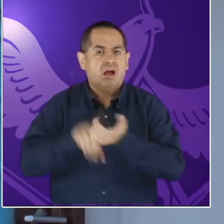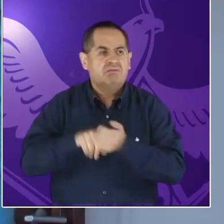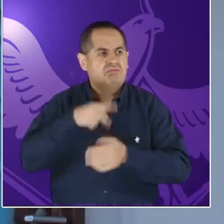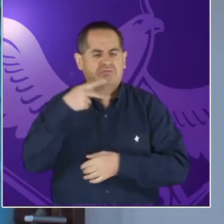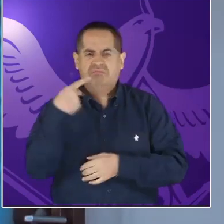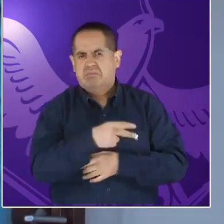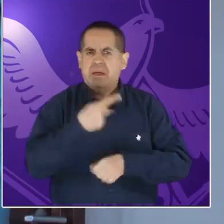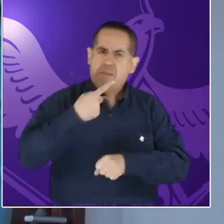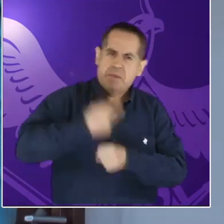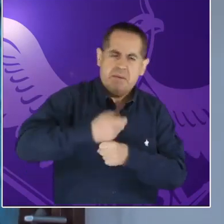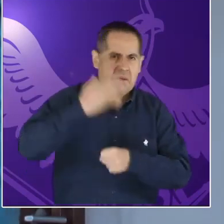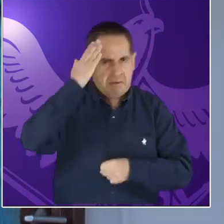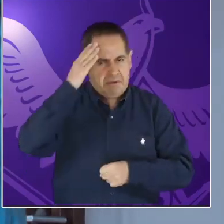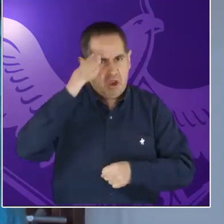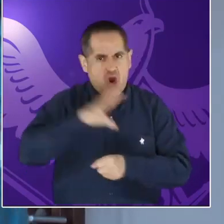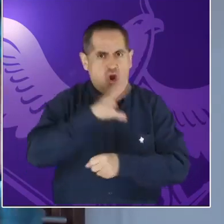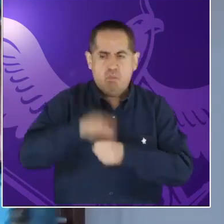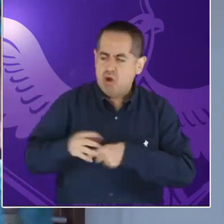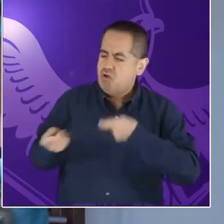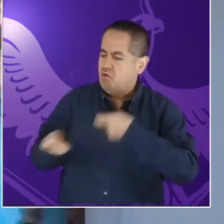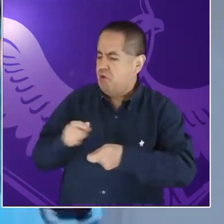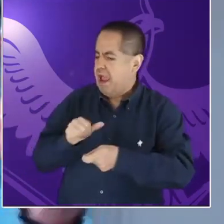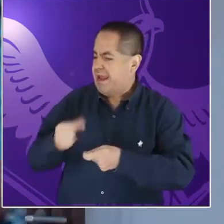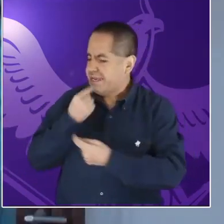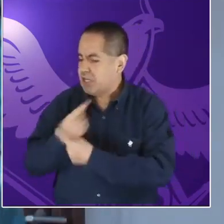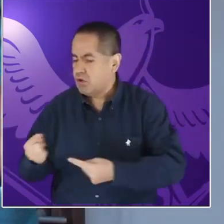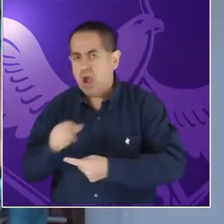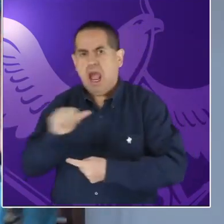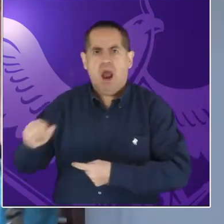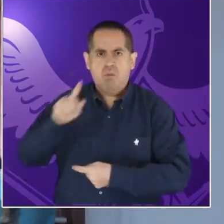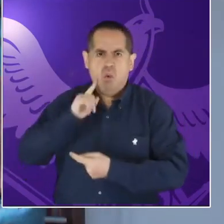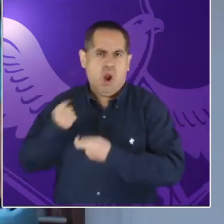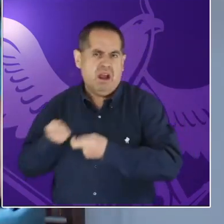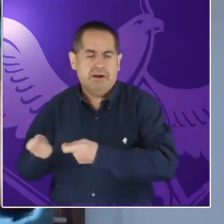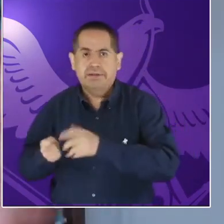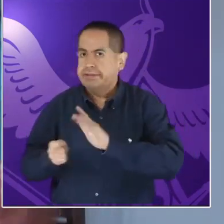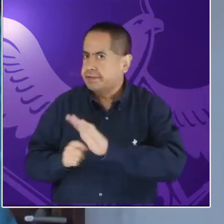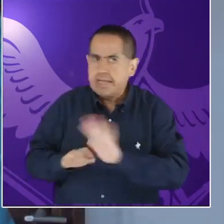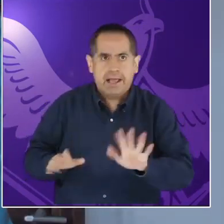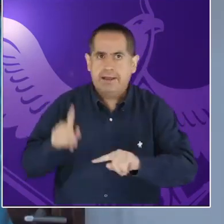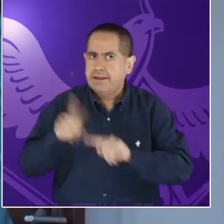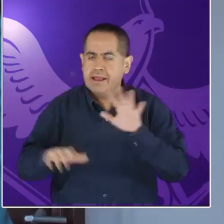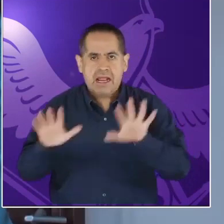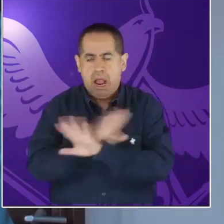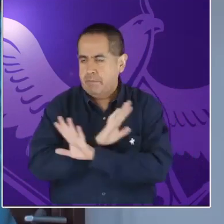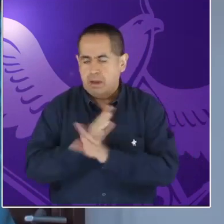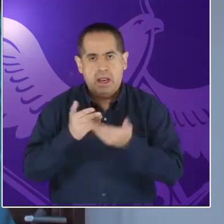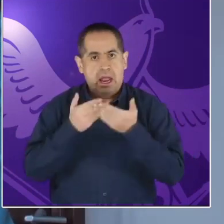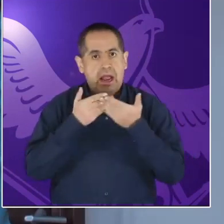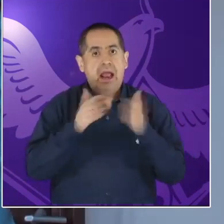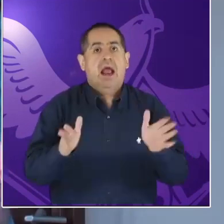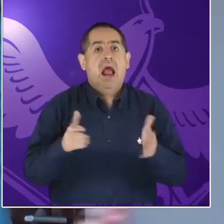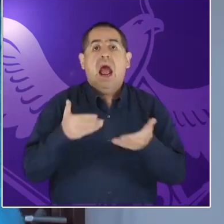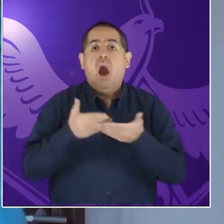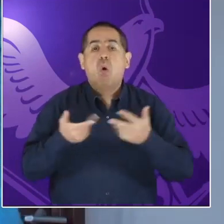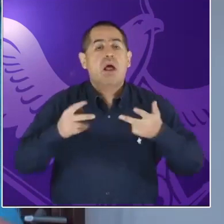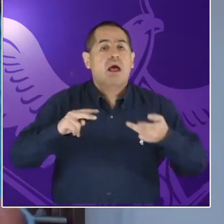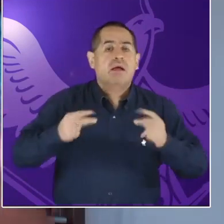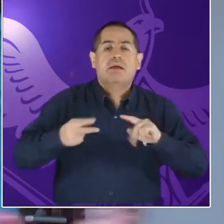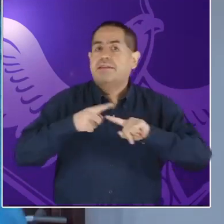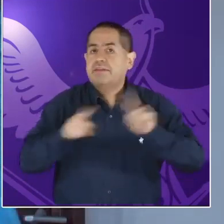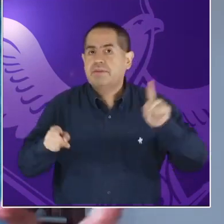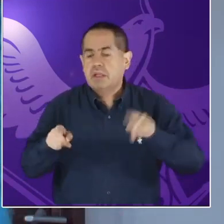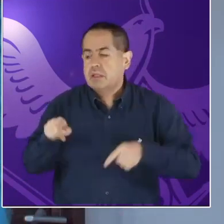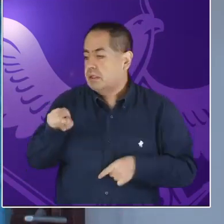derecho romano, ¿no?, en donde el pater tiene un poder absoluto no solo sobre el niño, sino también sobre la mujer, cede y abre